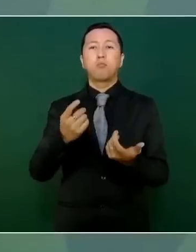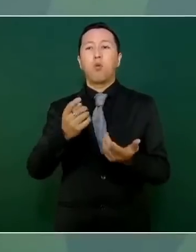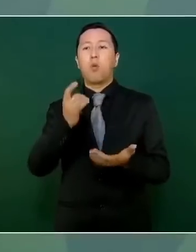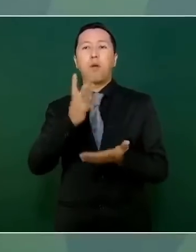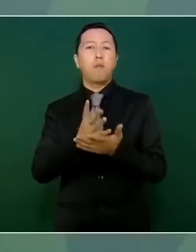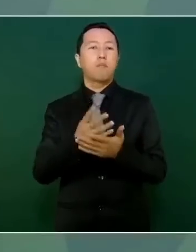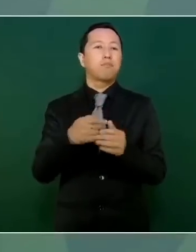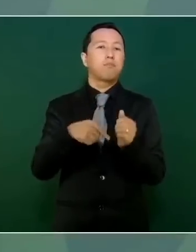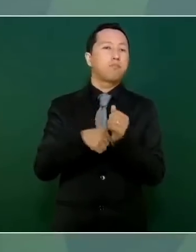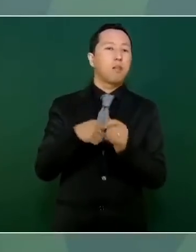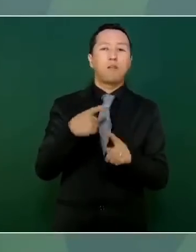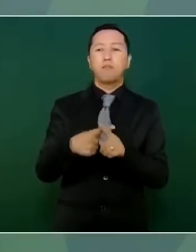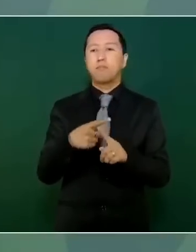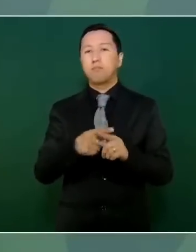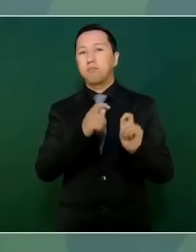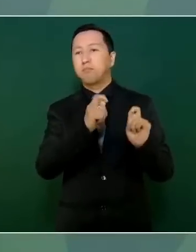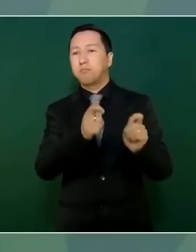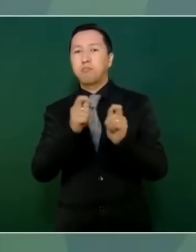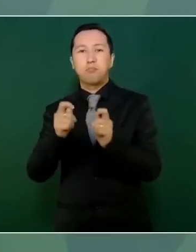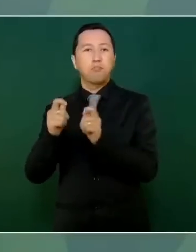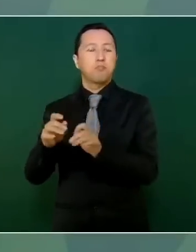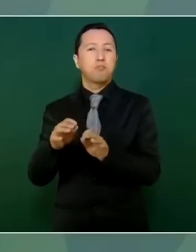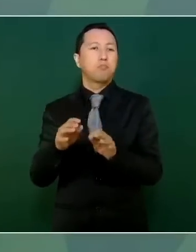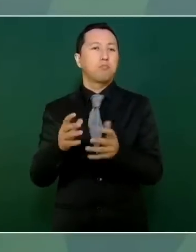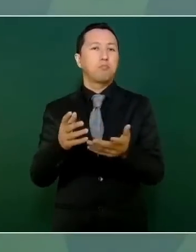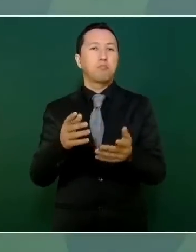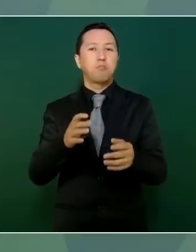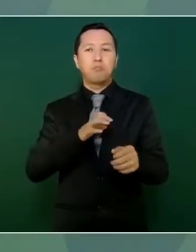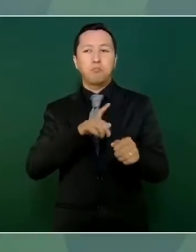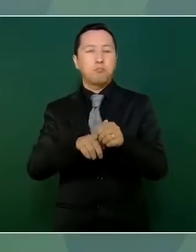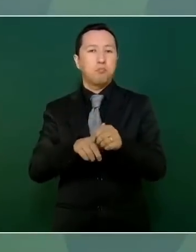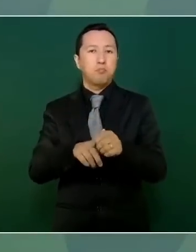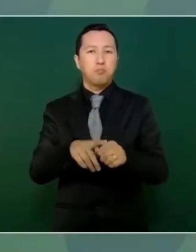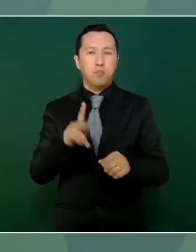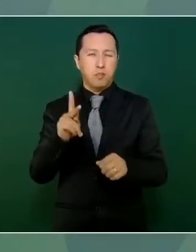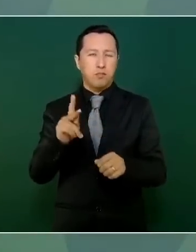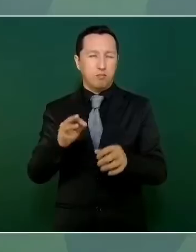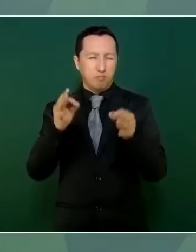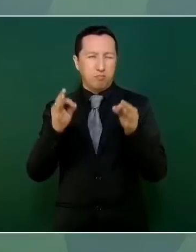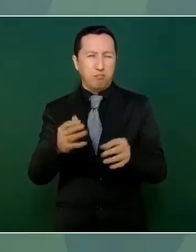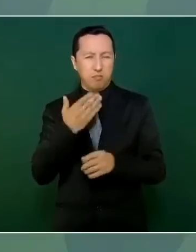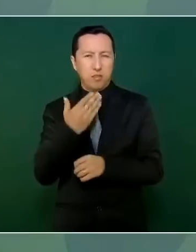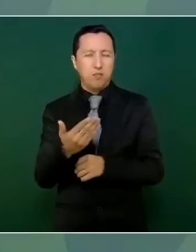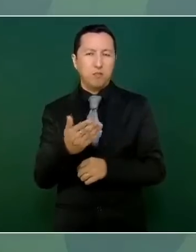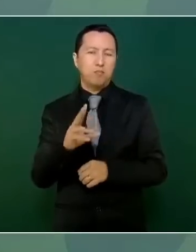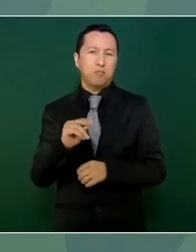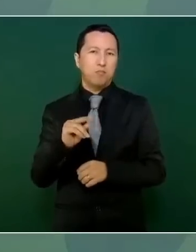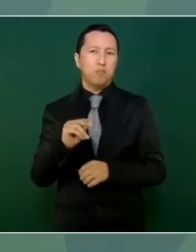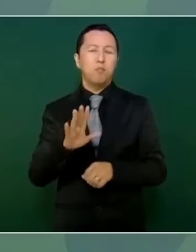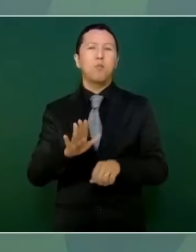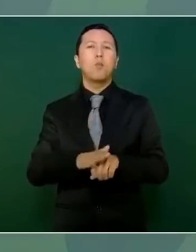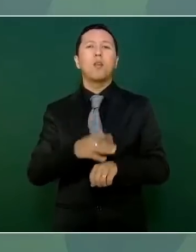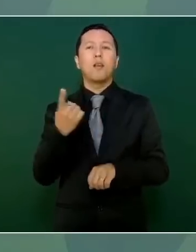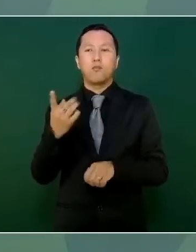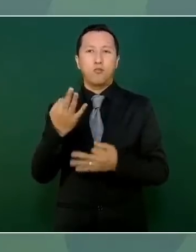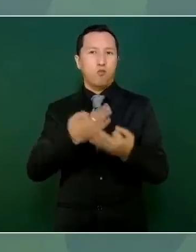la salud y la educación, como tú lo sostienes, son derechos del pueblo.